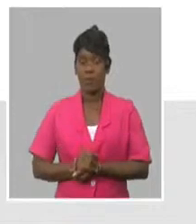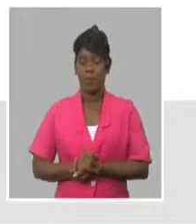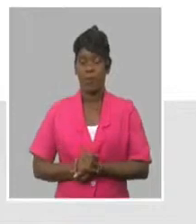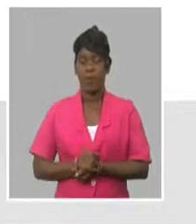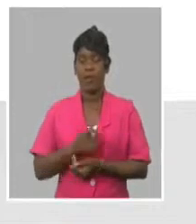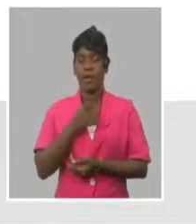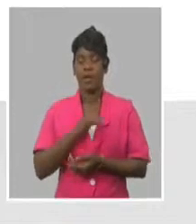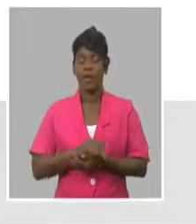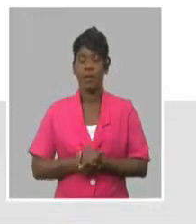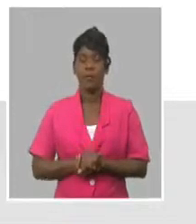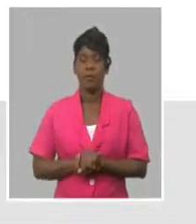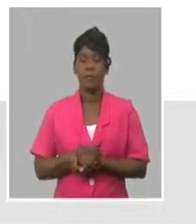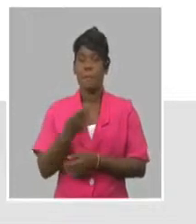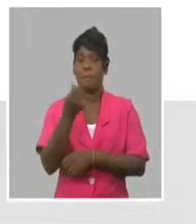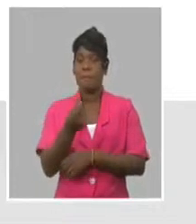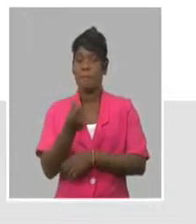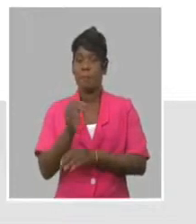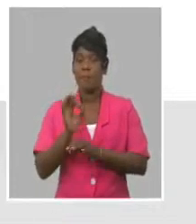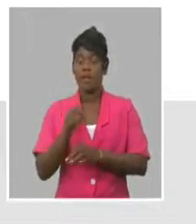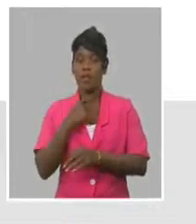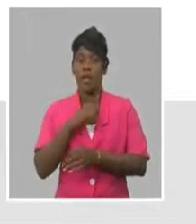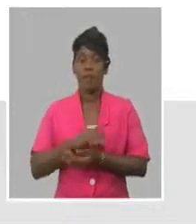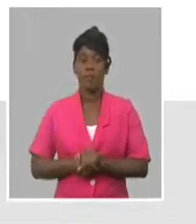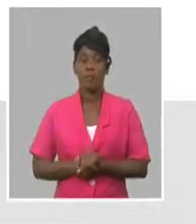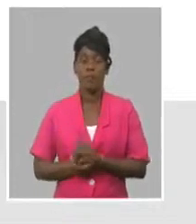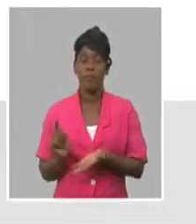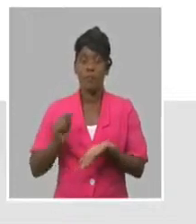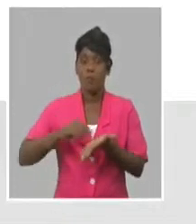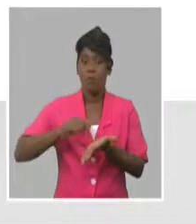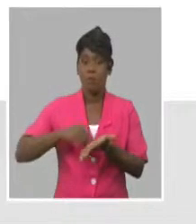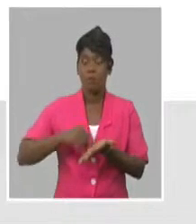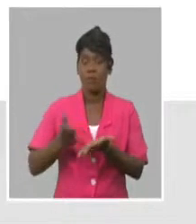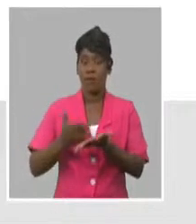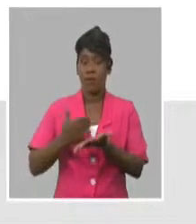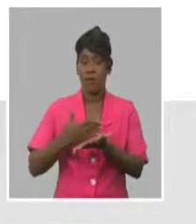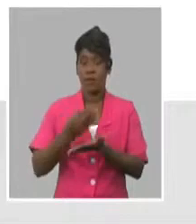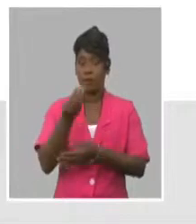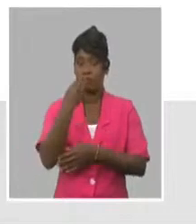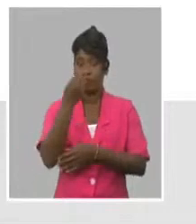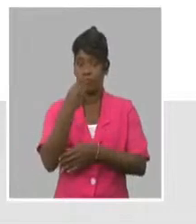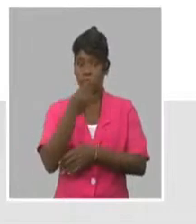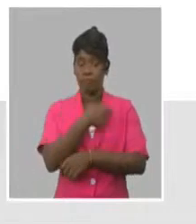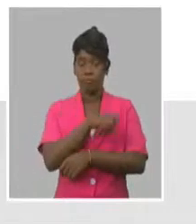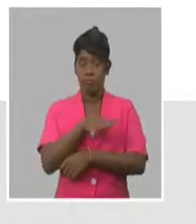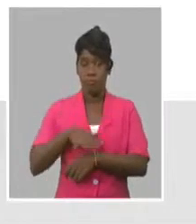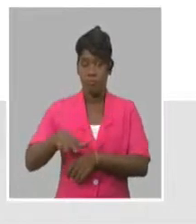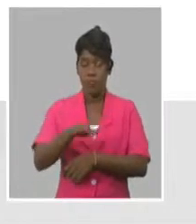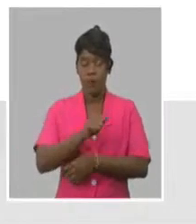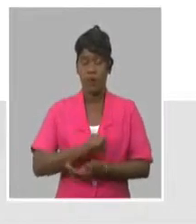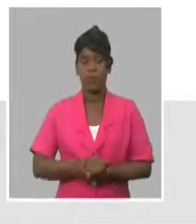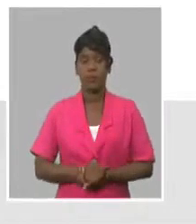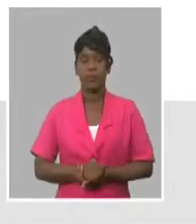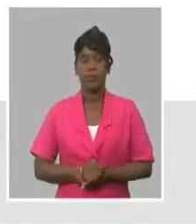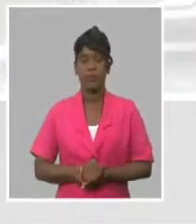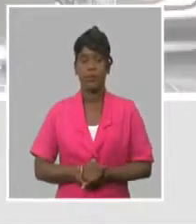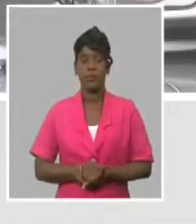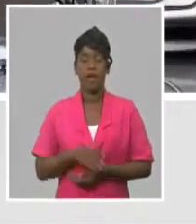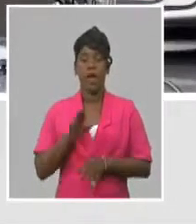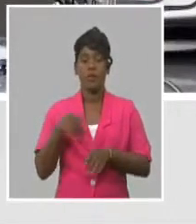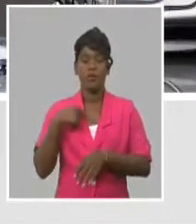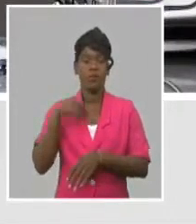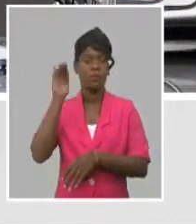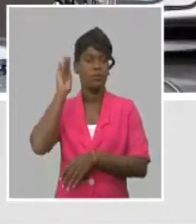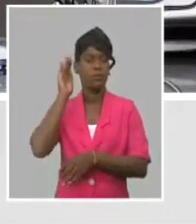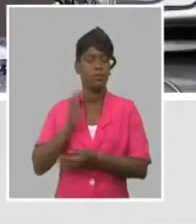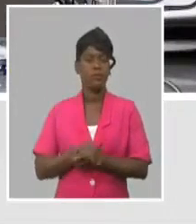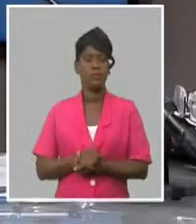Los precios de lo que hoy repartimos por la libreta de abastecimiento, que yo oigo que las